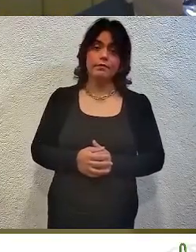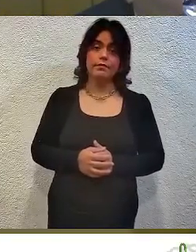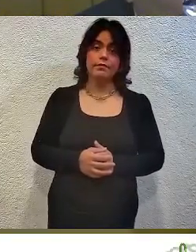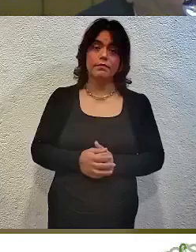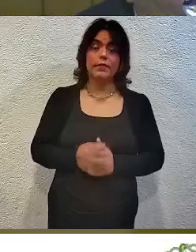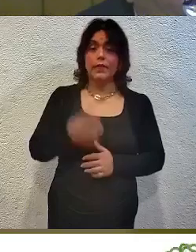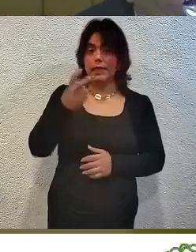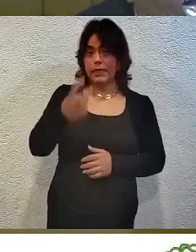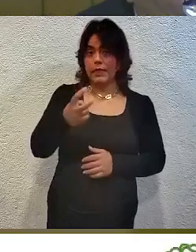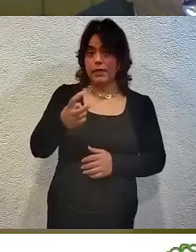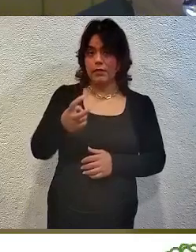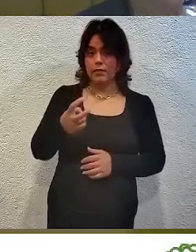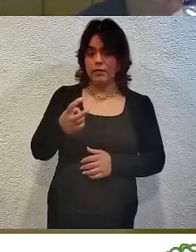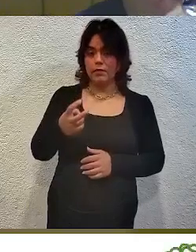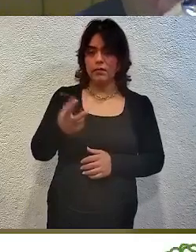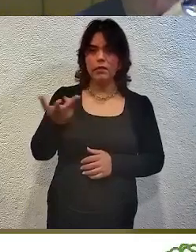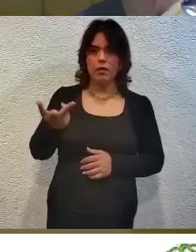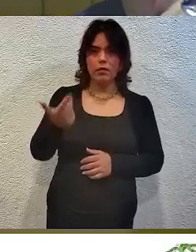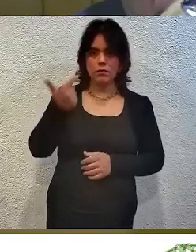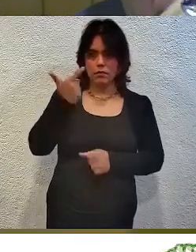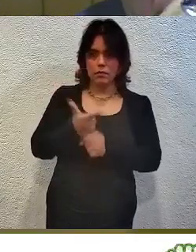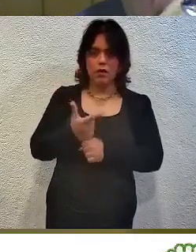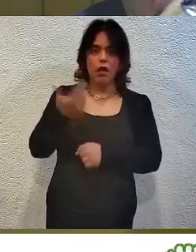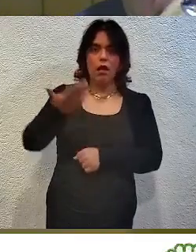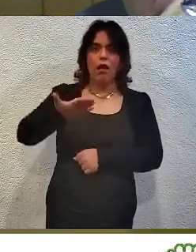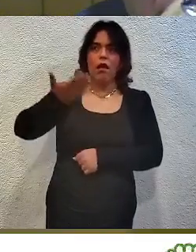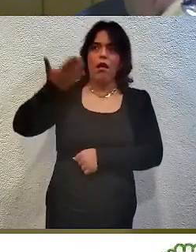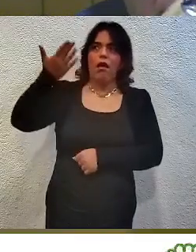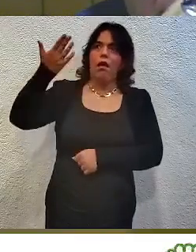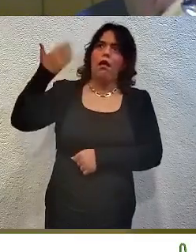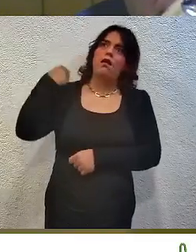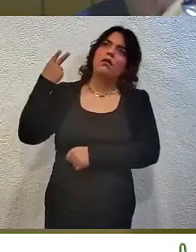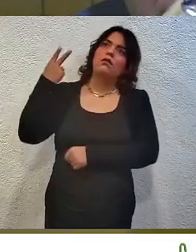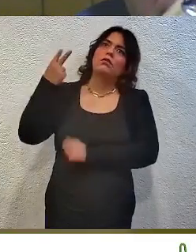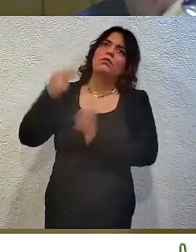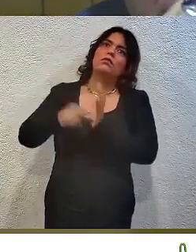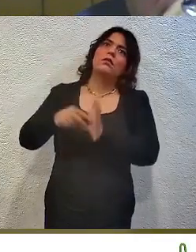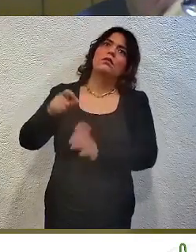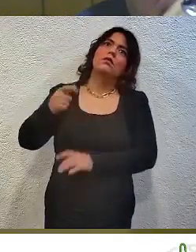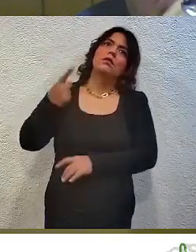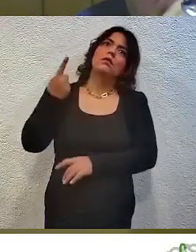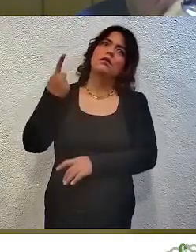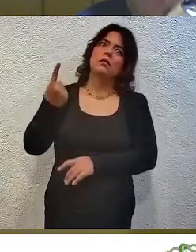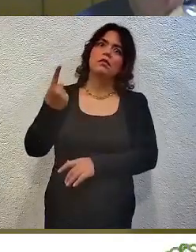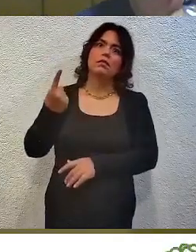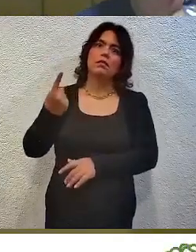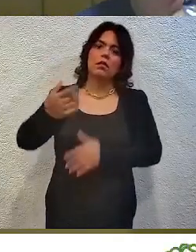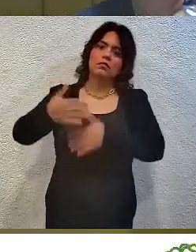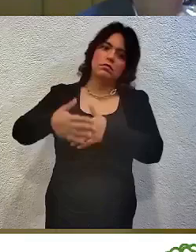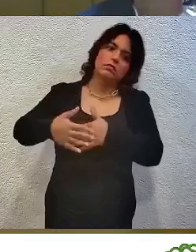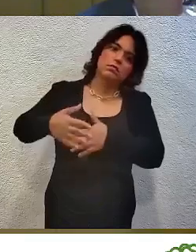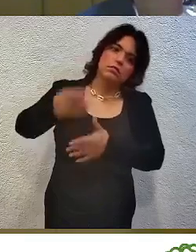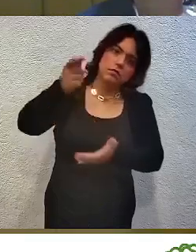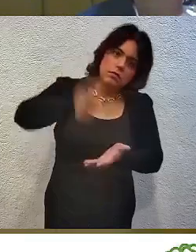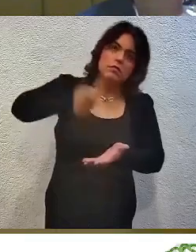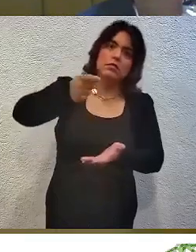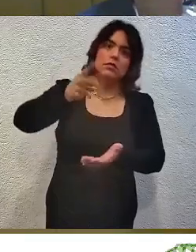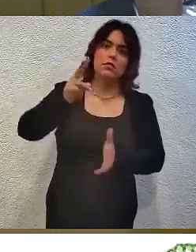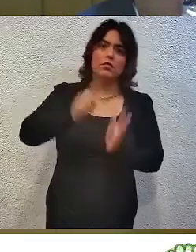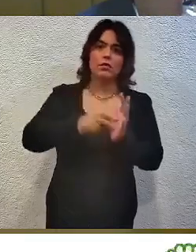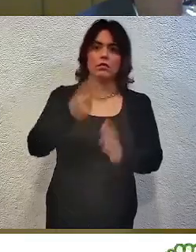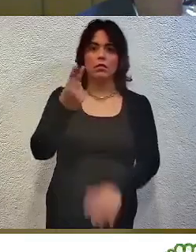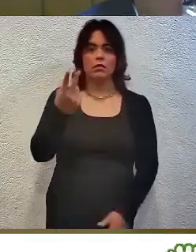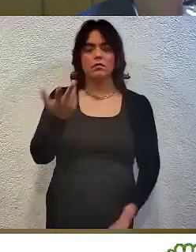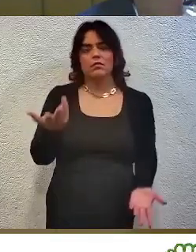pueden resumir en que la vista se dio desde el año 2021 y estamos teniendo una sentencia hasta el año 2025, y que incluso